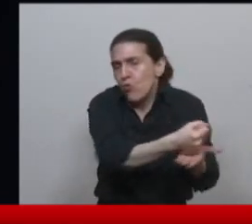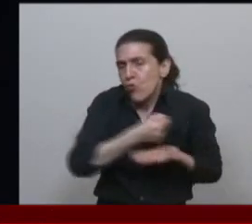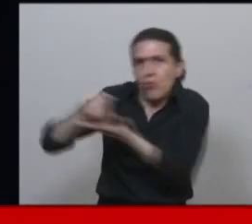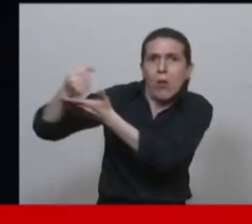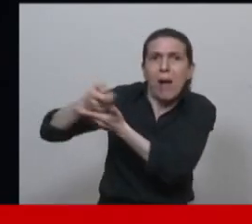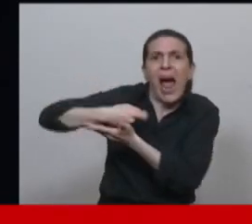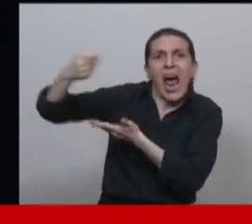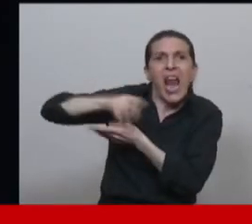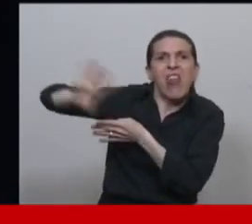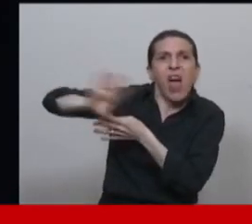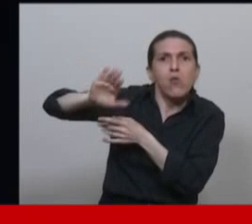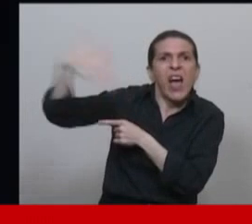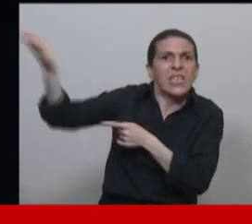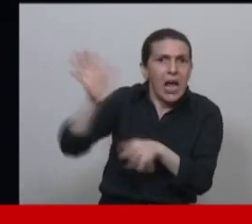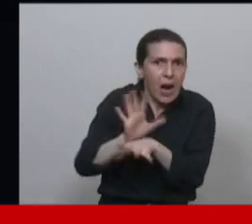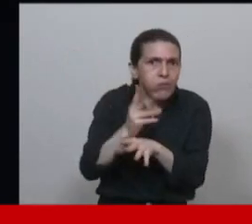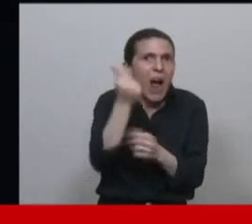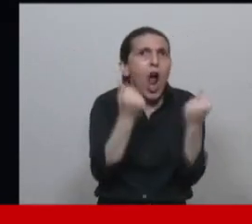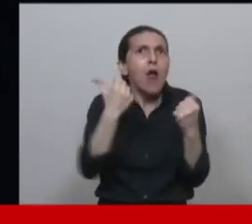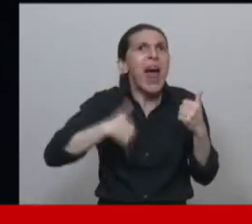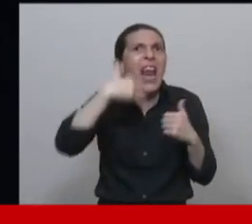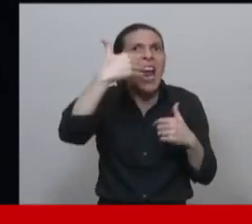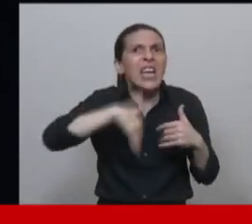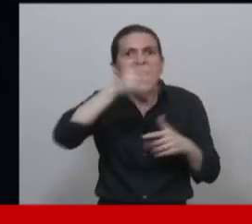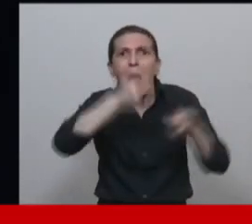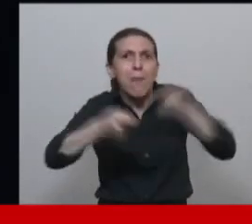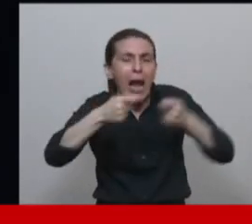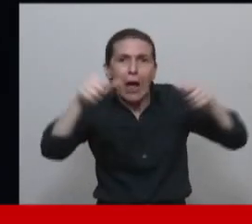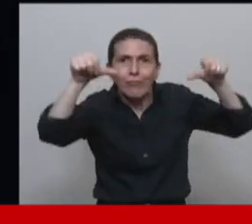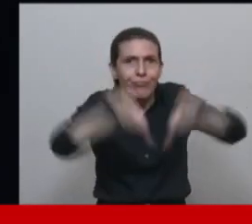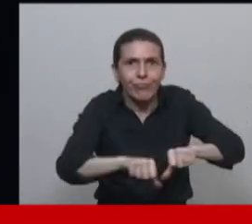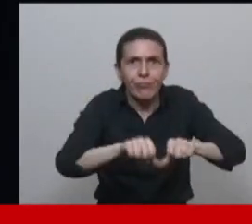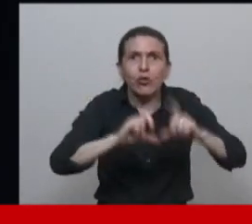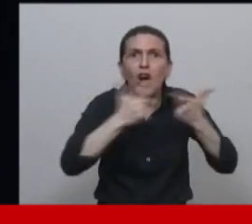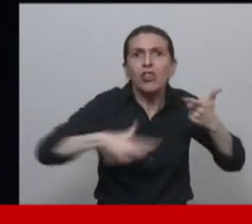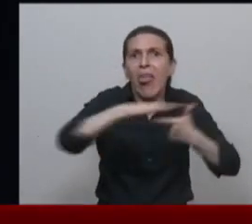una carga que le hacía muy mal a la economía argentina y le hacía muy mal a la sociedad argentina.